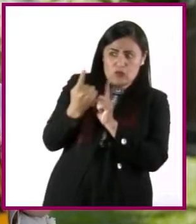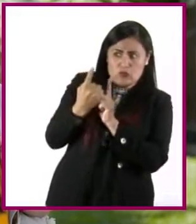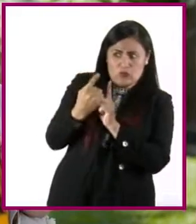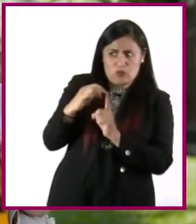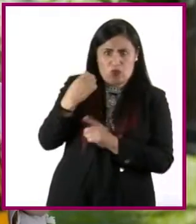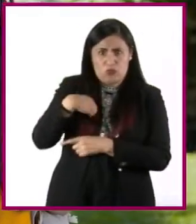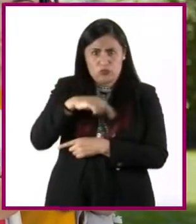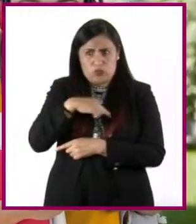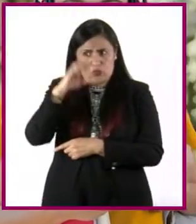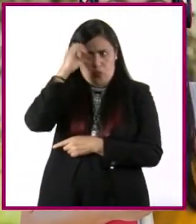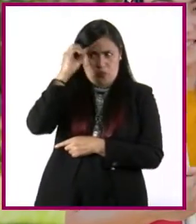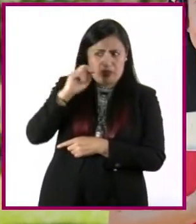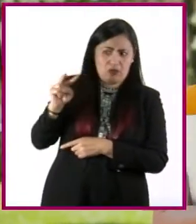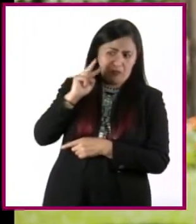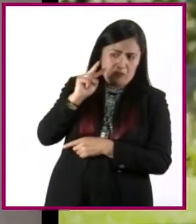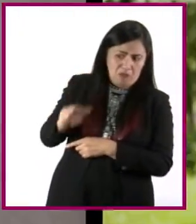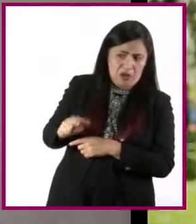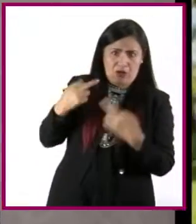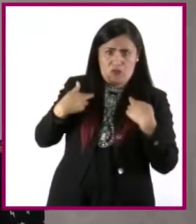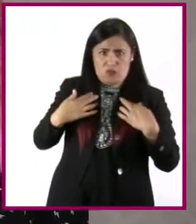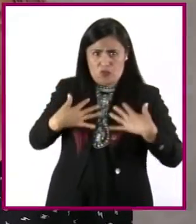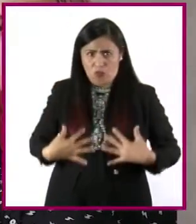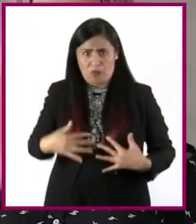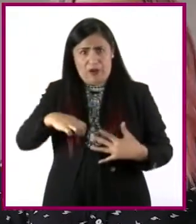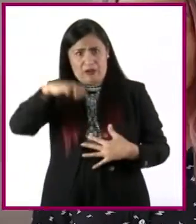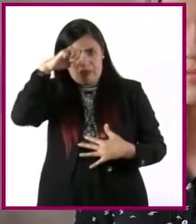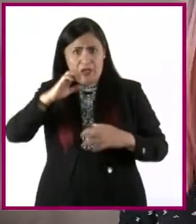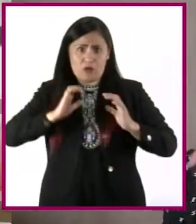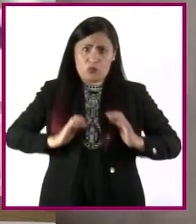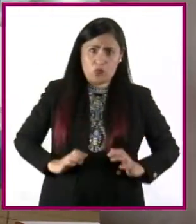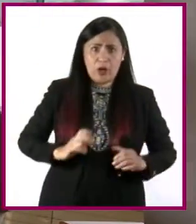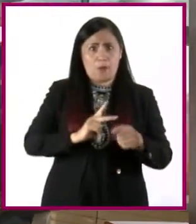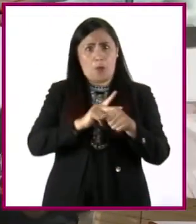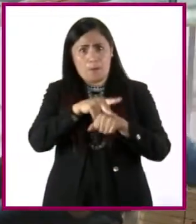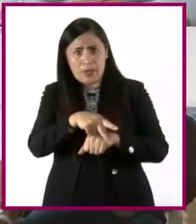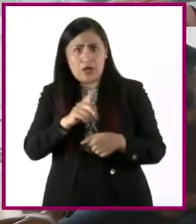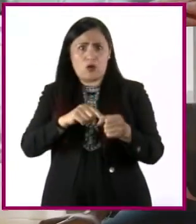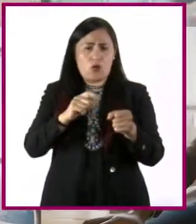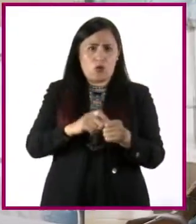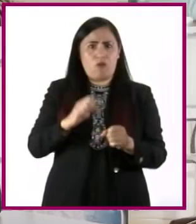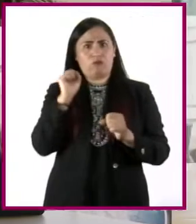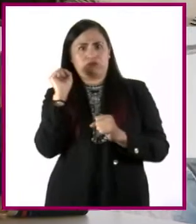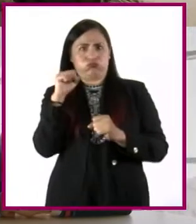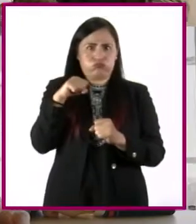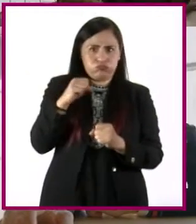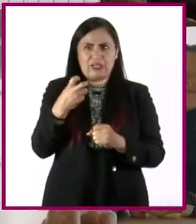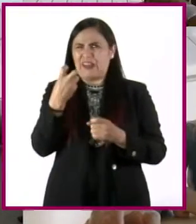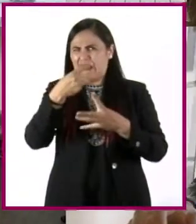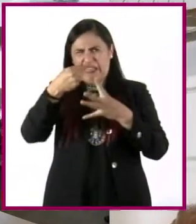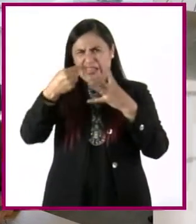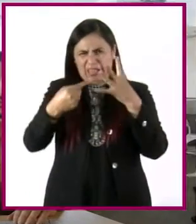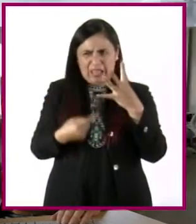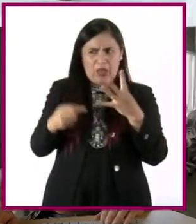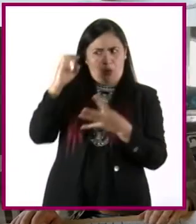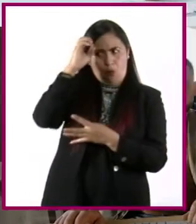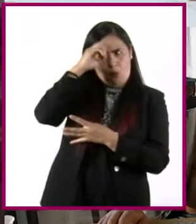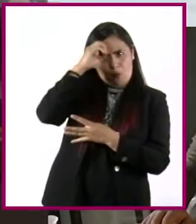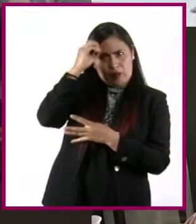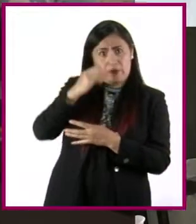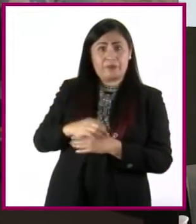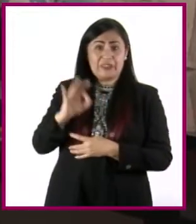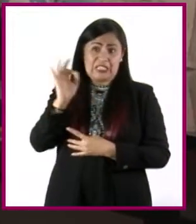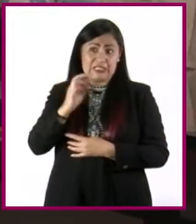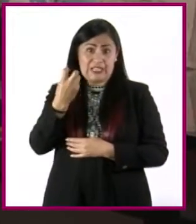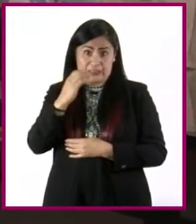cosas de acuerdo a la ropa, el cuerpo, la edad, el color de piel, la actitud, la postura, etc. Puede que no siempre sea